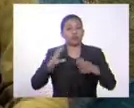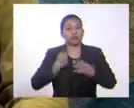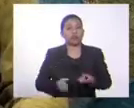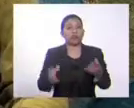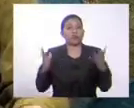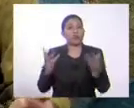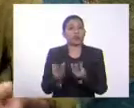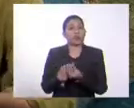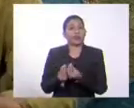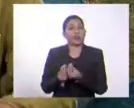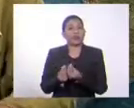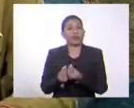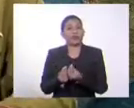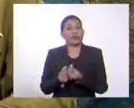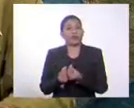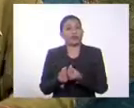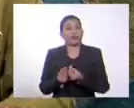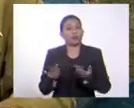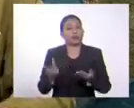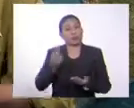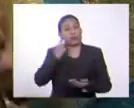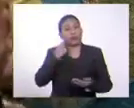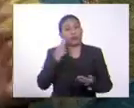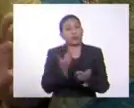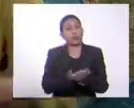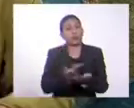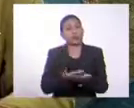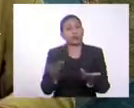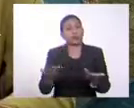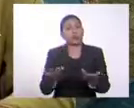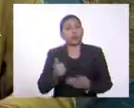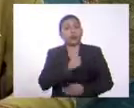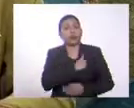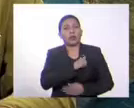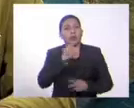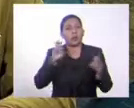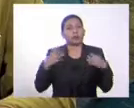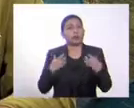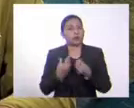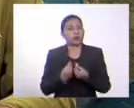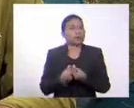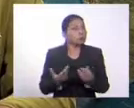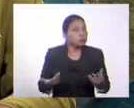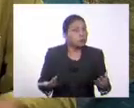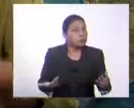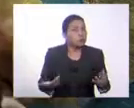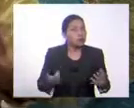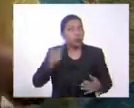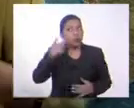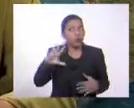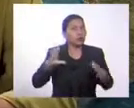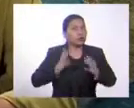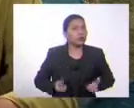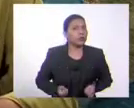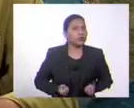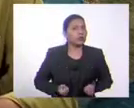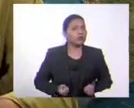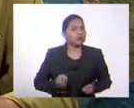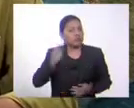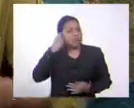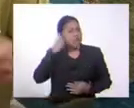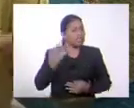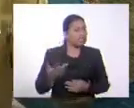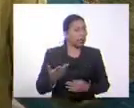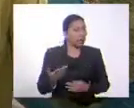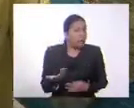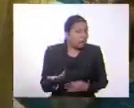social. Es decir, si el Estado mínimo considera nada más tocar aquellos aspectos que tienen que ver con los derechos del individuo